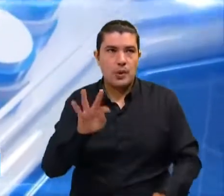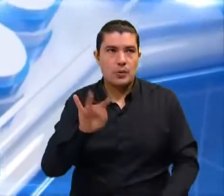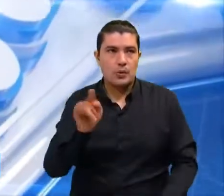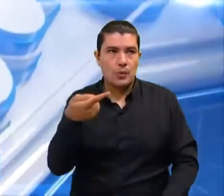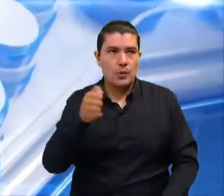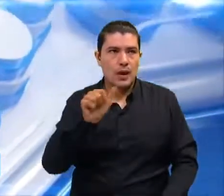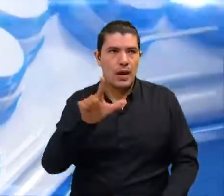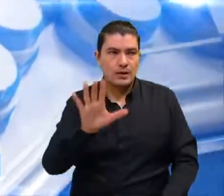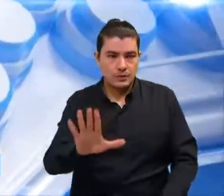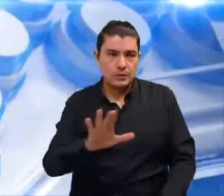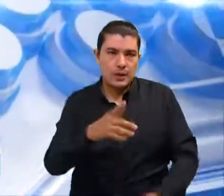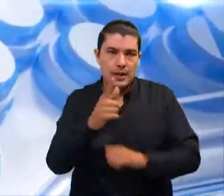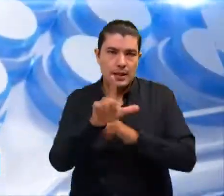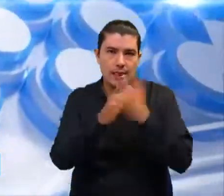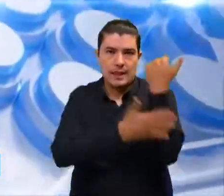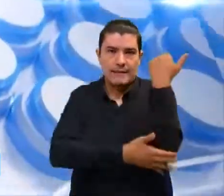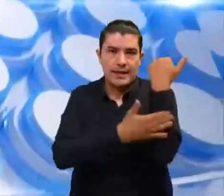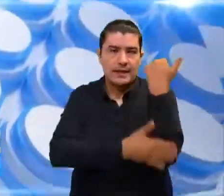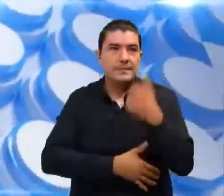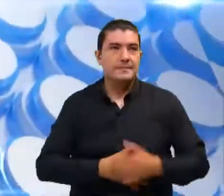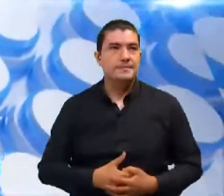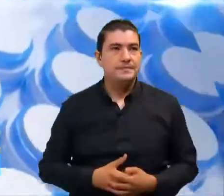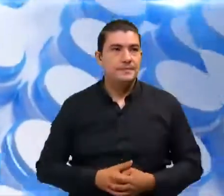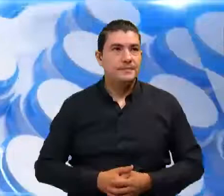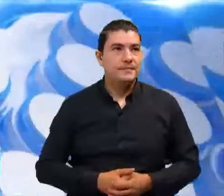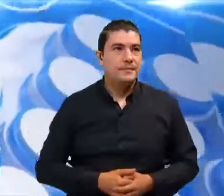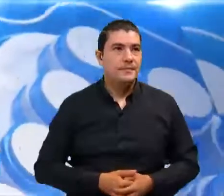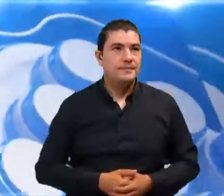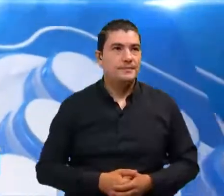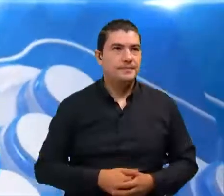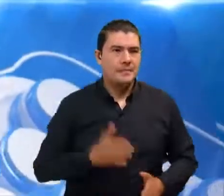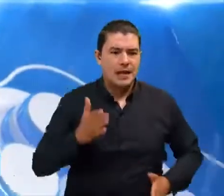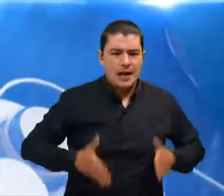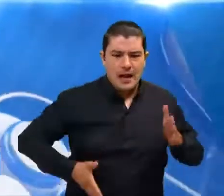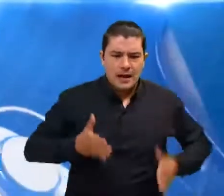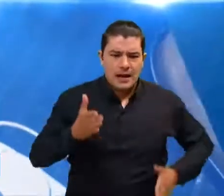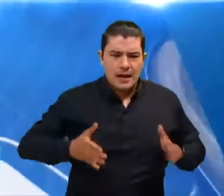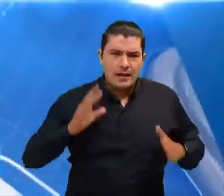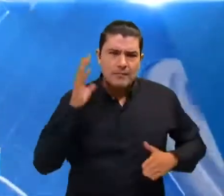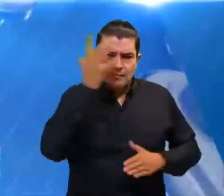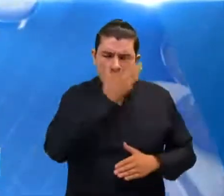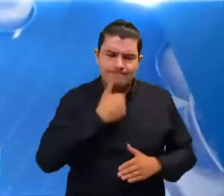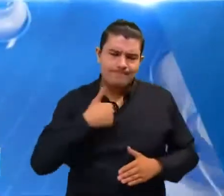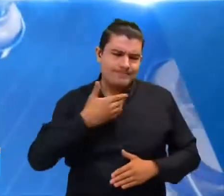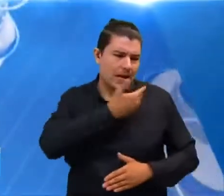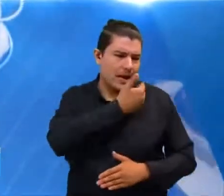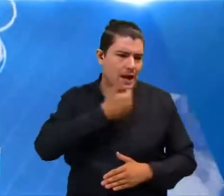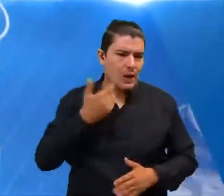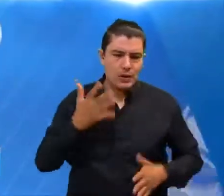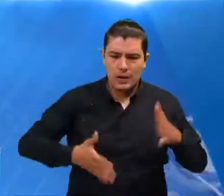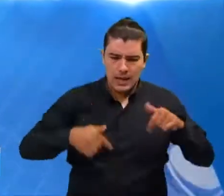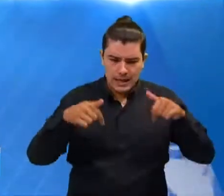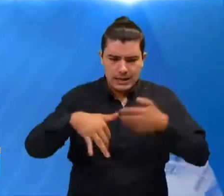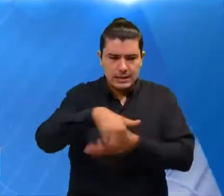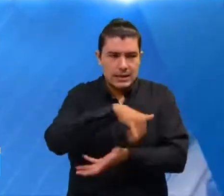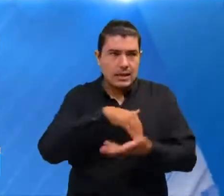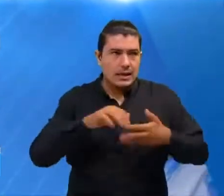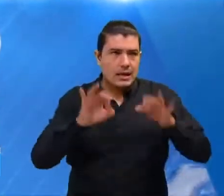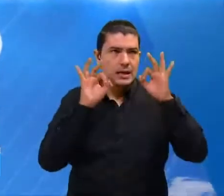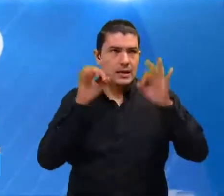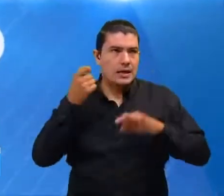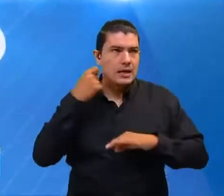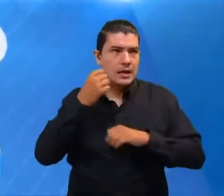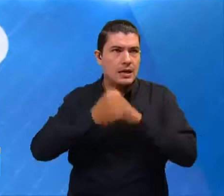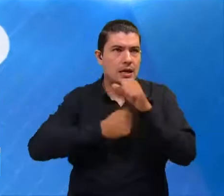Agradezco que hayas colaborado con la carrera de Melitón, porque es una carrera muy linda. Para mí es la mejor carrera organizada en Santander en los últimos